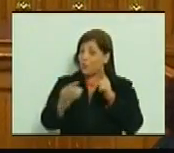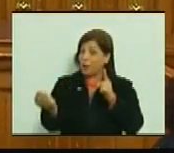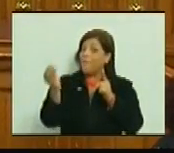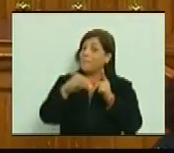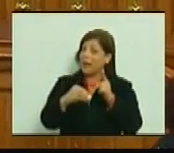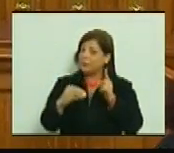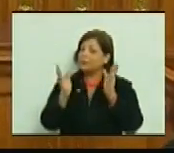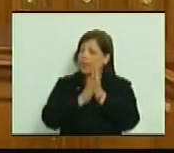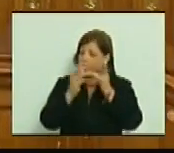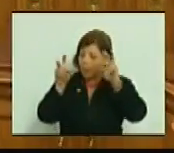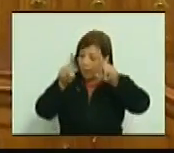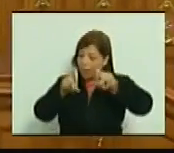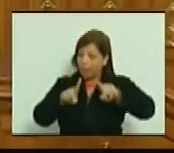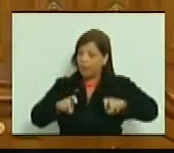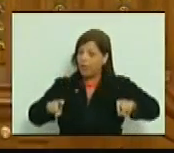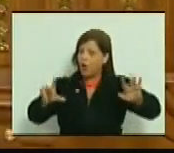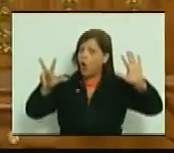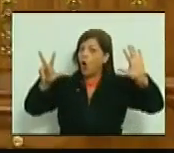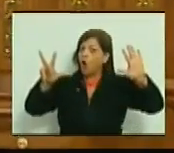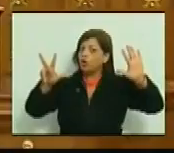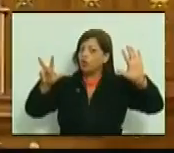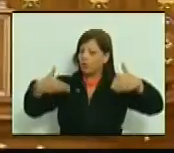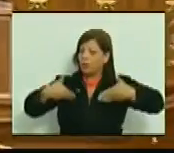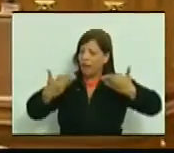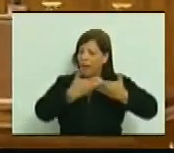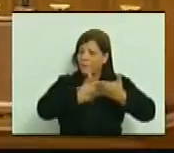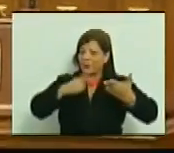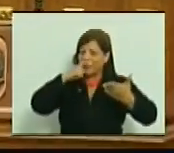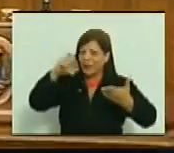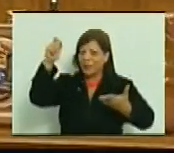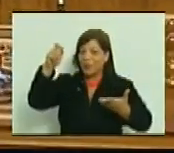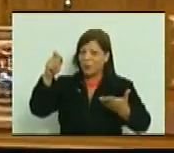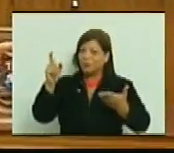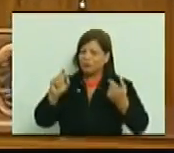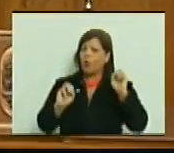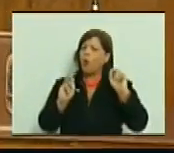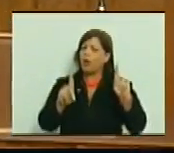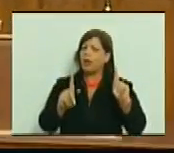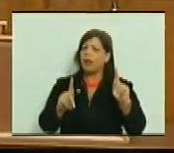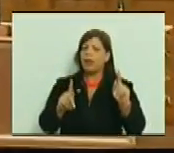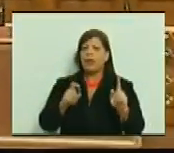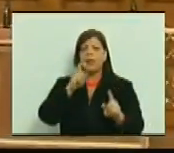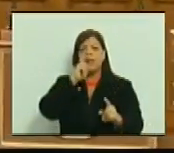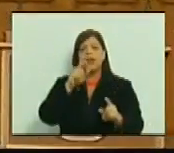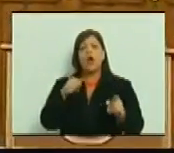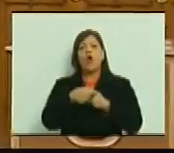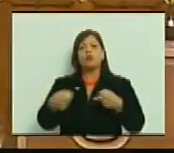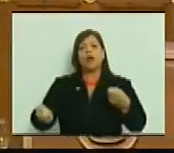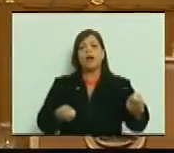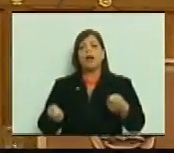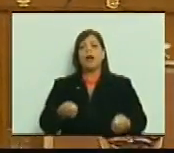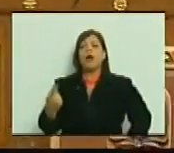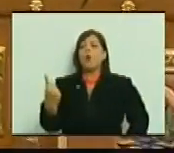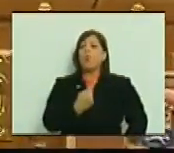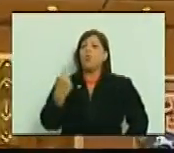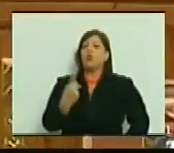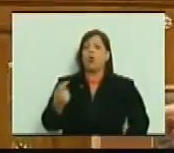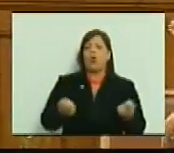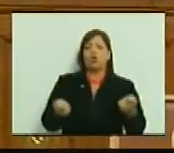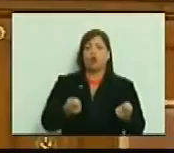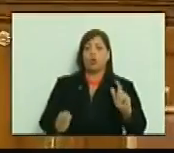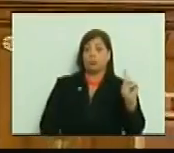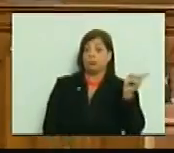que revisar, no solamente las 8 leyes que presentó el presidente. ¿O es que la ley antimonopolio la vamos a dejar así?